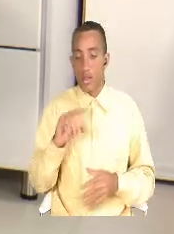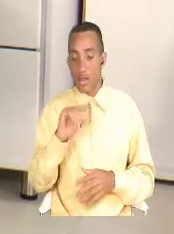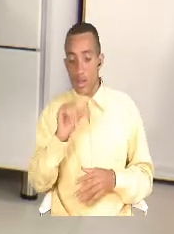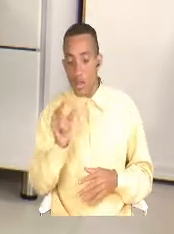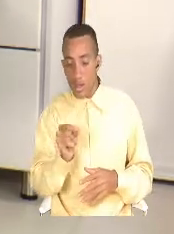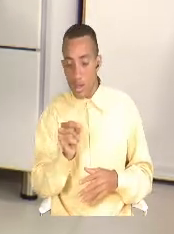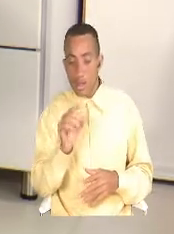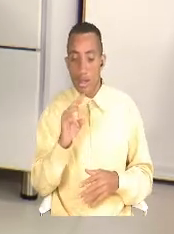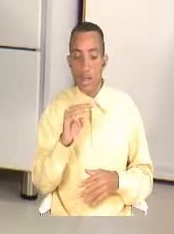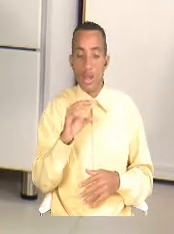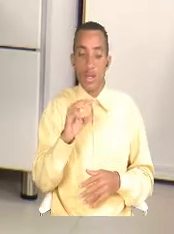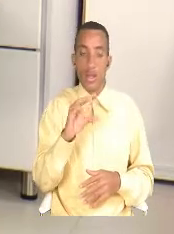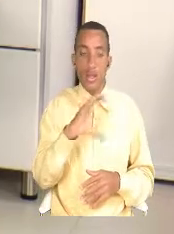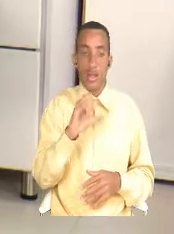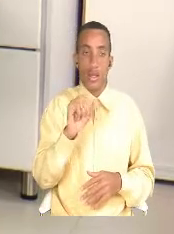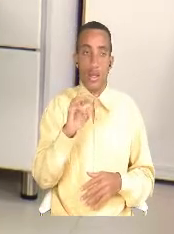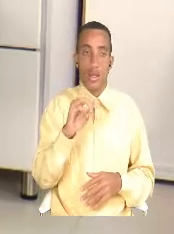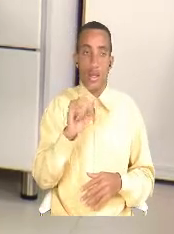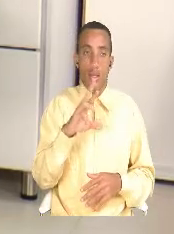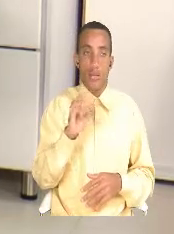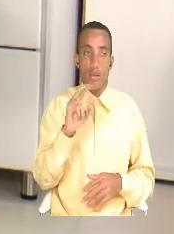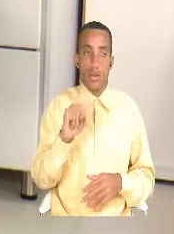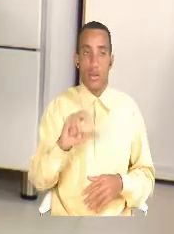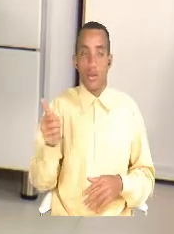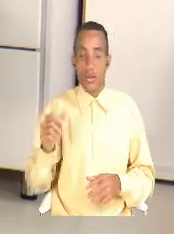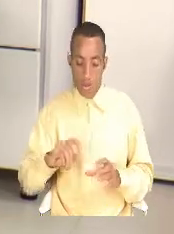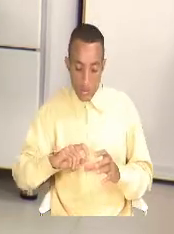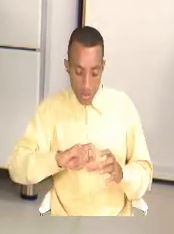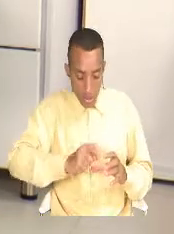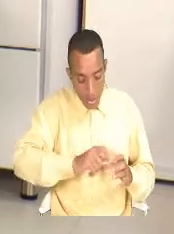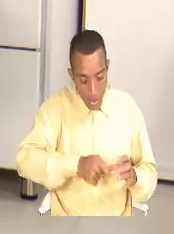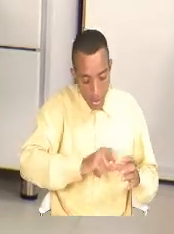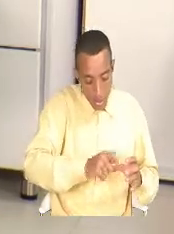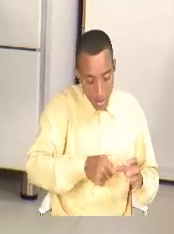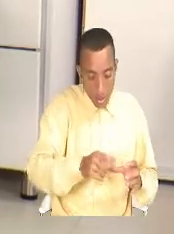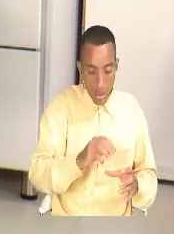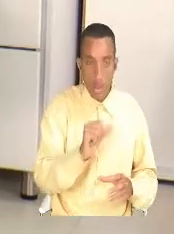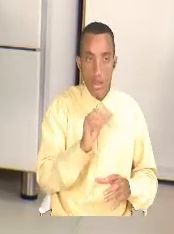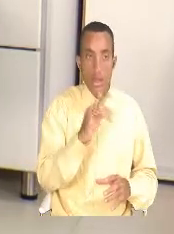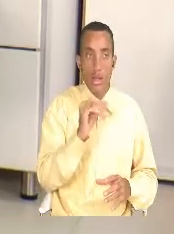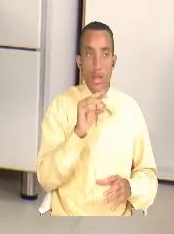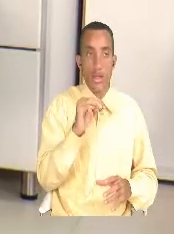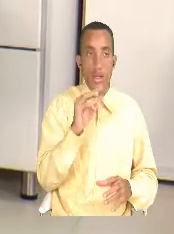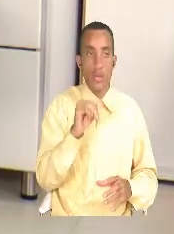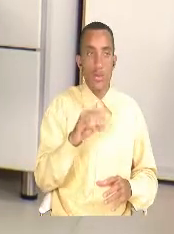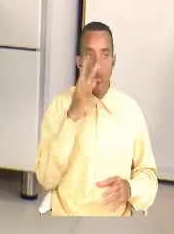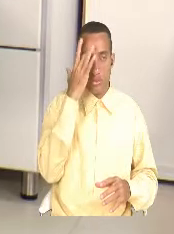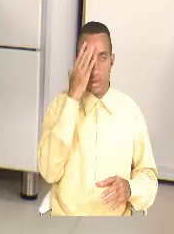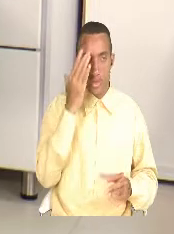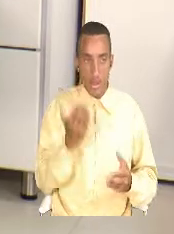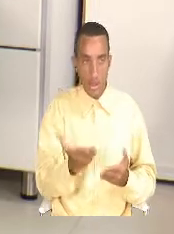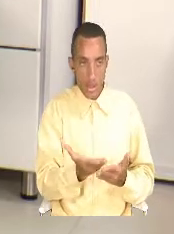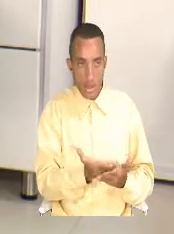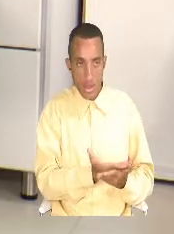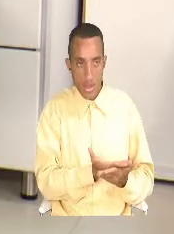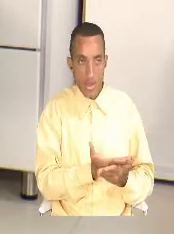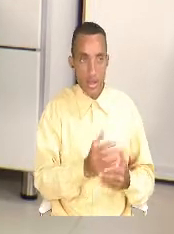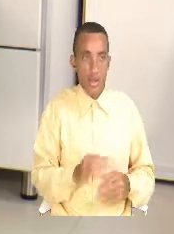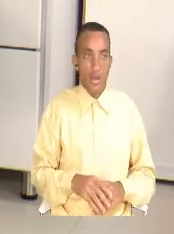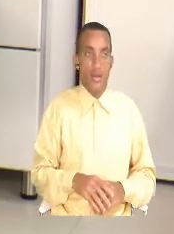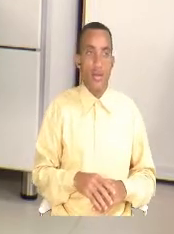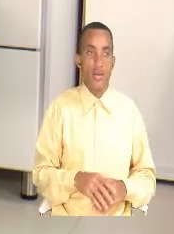a arreglarle este y tú cortas, haces el corte. ¿Sí? ¿Por qué le quitas esa capa al pimentón? Esto es